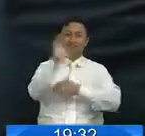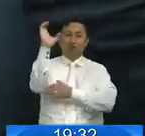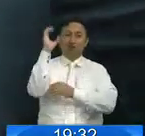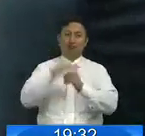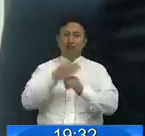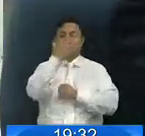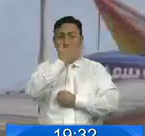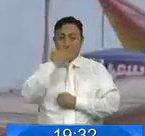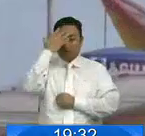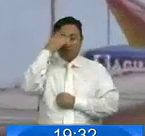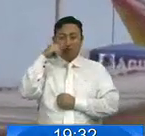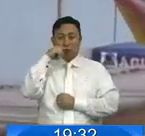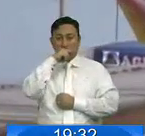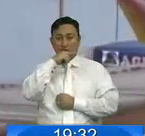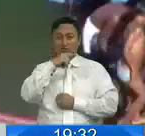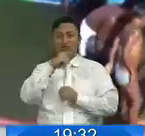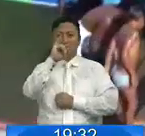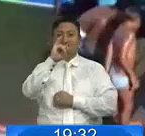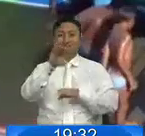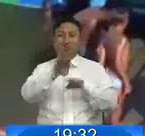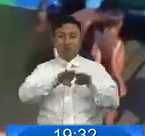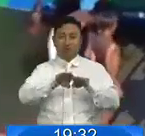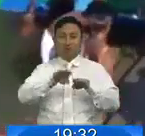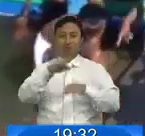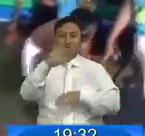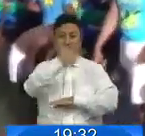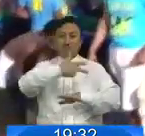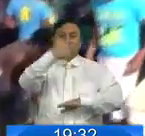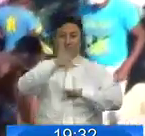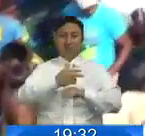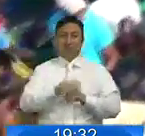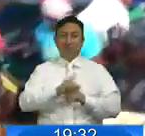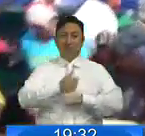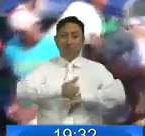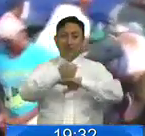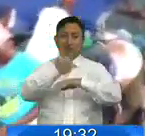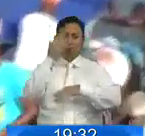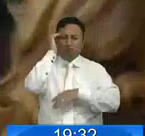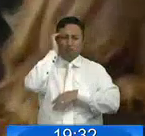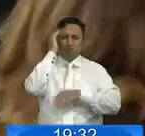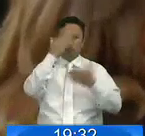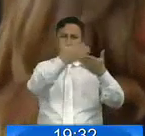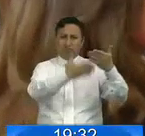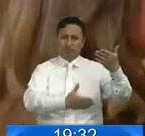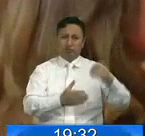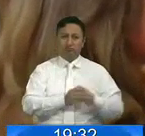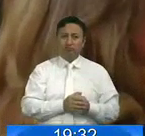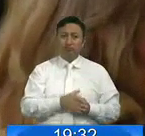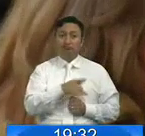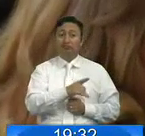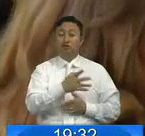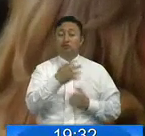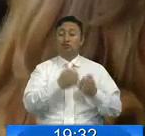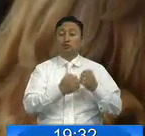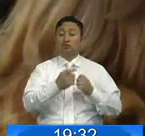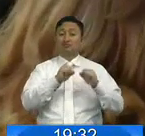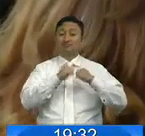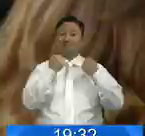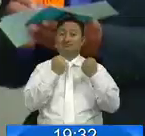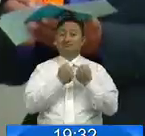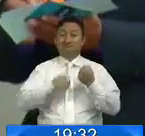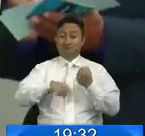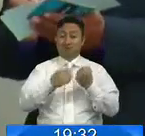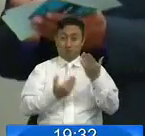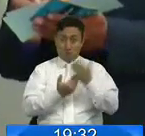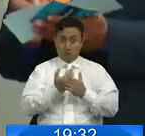Esmeralda, Sucumbido, Simbabura y Carchi. Serias son las preocupaciones que traen a las autoridades en base a seguridad. Existe una problemática social que no es